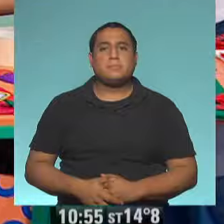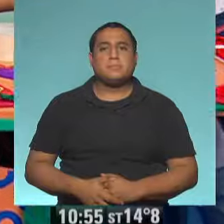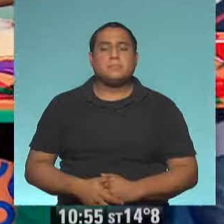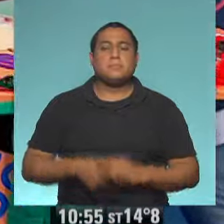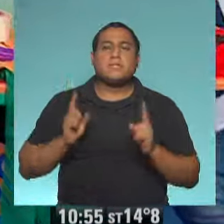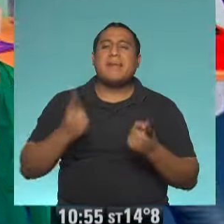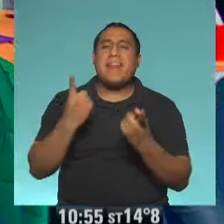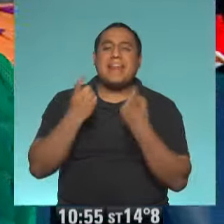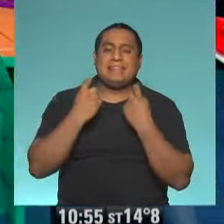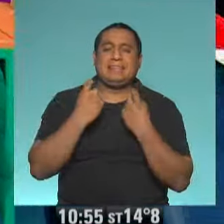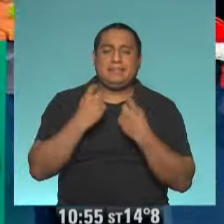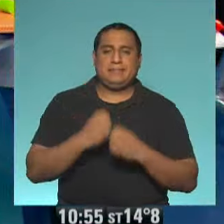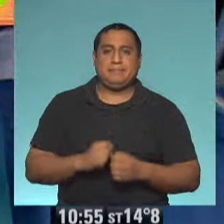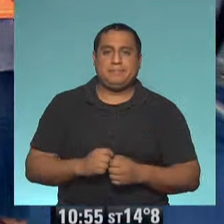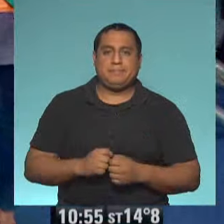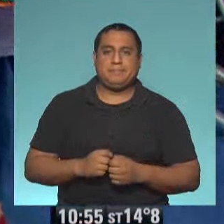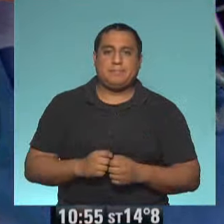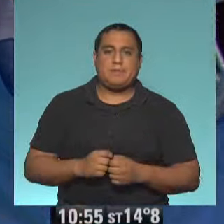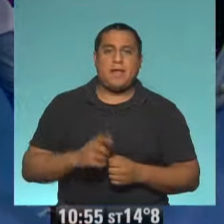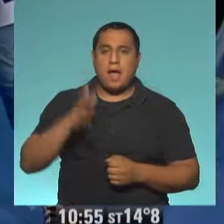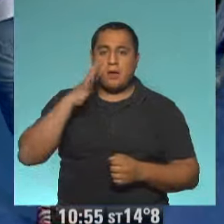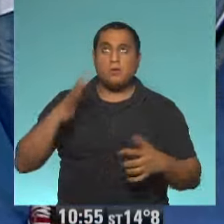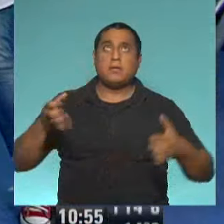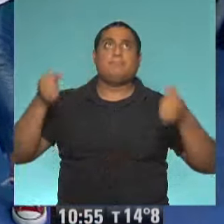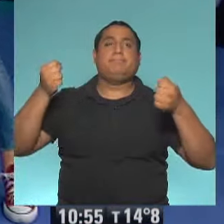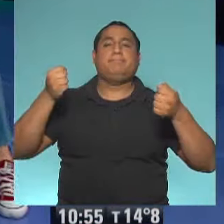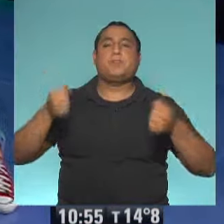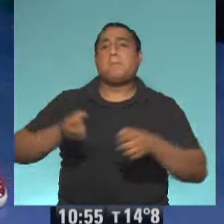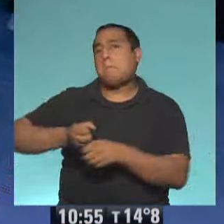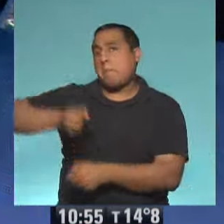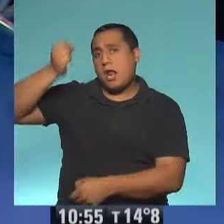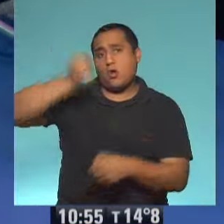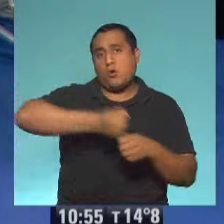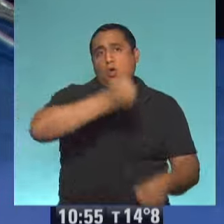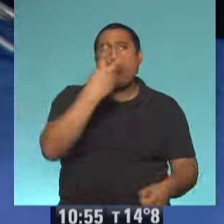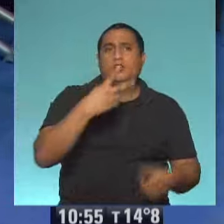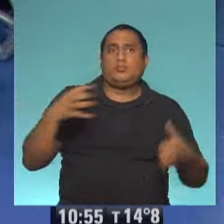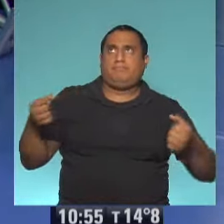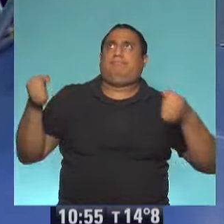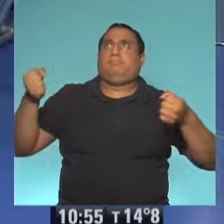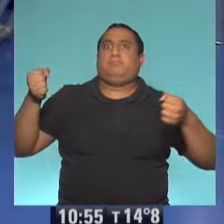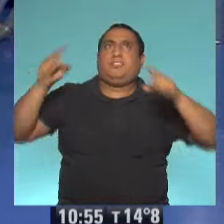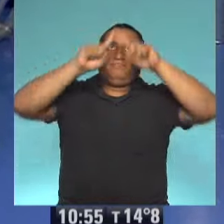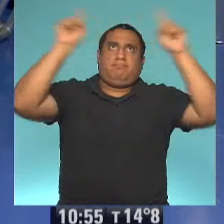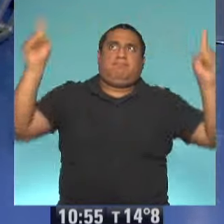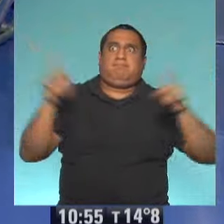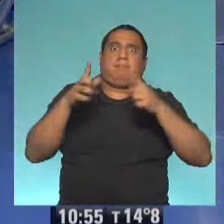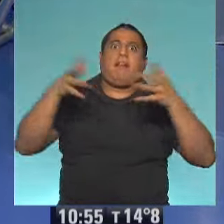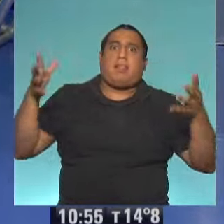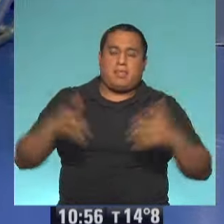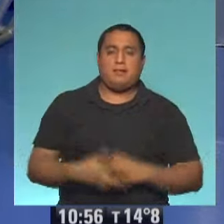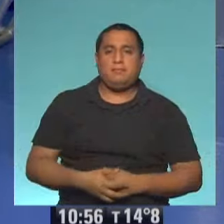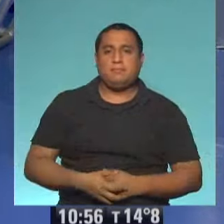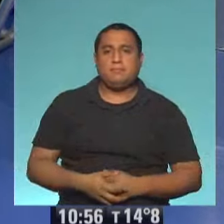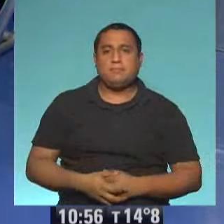vamos a necesitar algo para sostenerlo. Un palo, ¿no? Sí. O dos, porque este es grande. Sí, este es grande, claro. Ahí